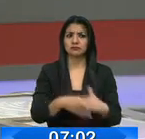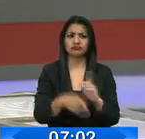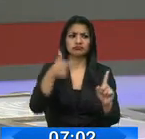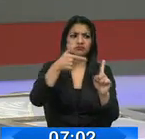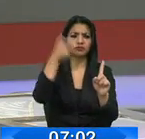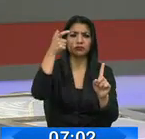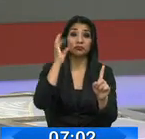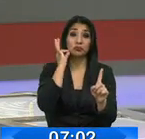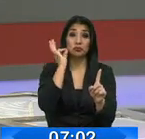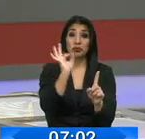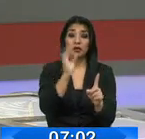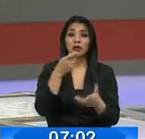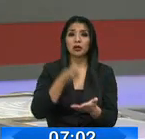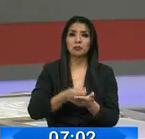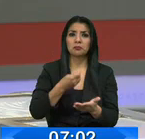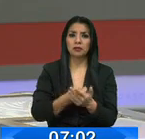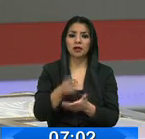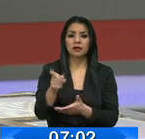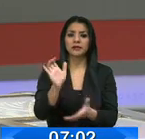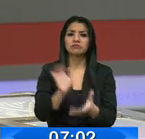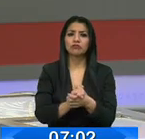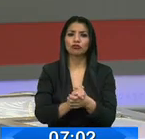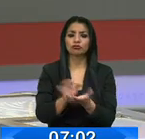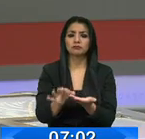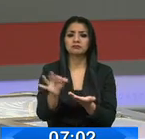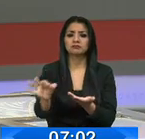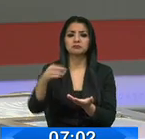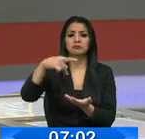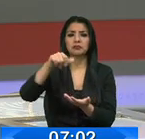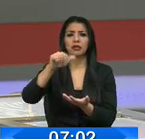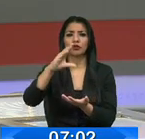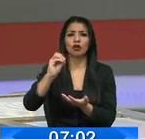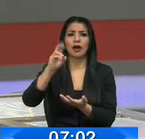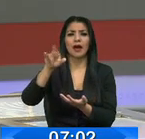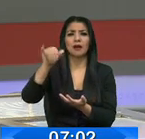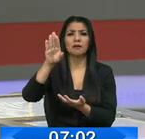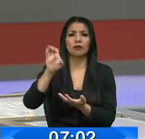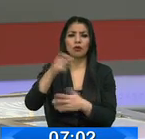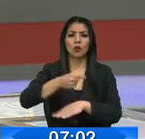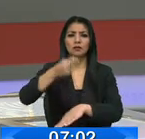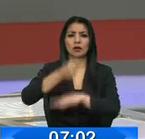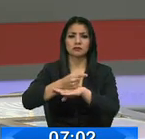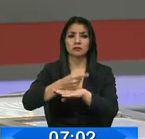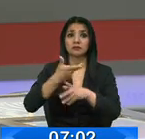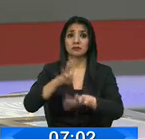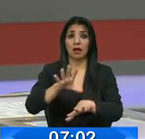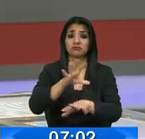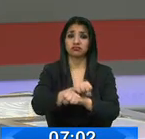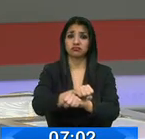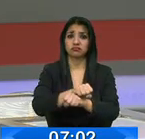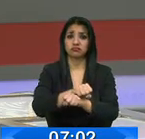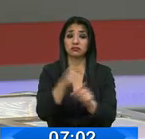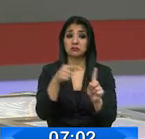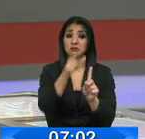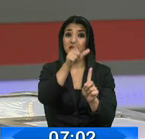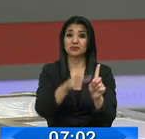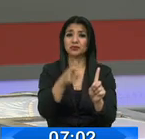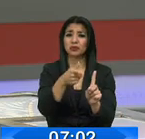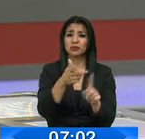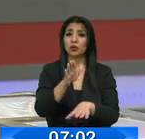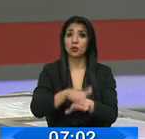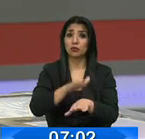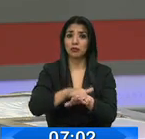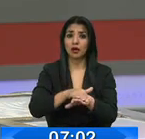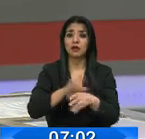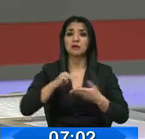mujer cuando realizaba compras con su esposo en el cantón Pedro Carbo, provincia del Guayas. El jefe del distrito indicó que uno de los vinculadores es